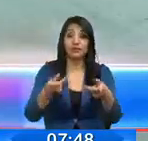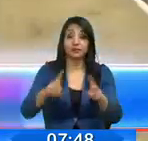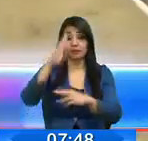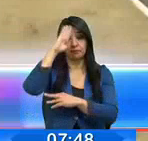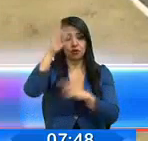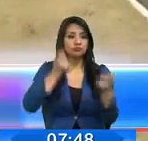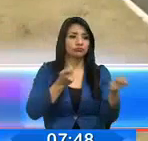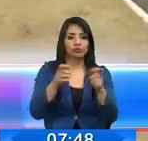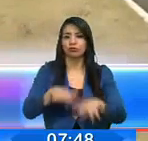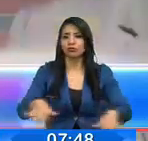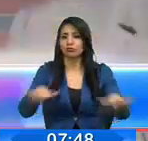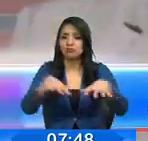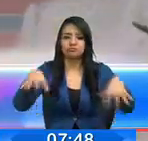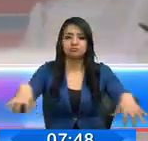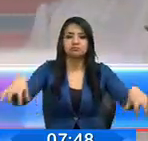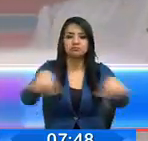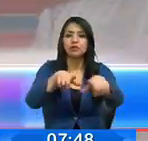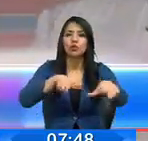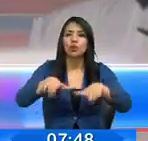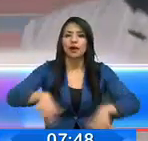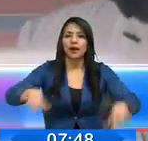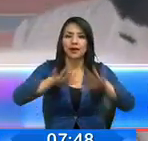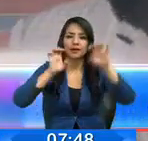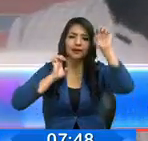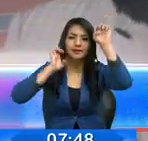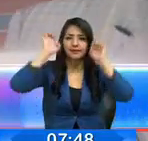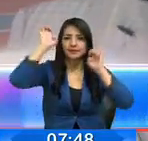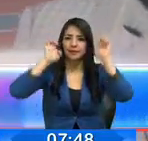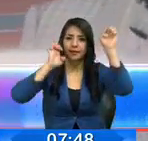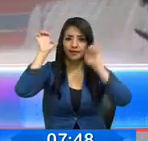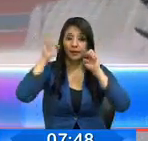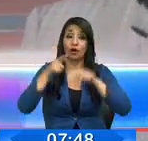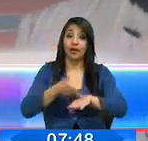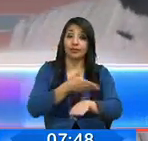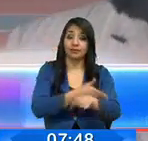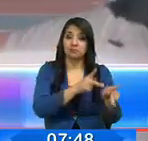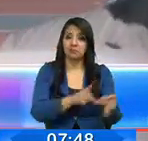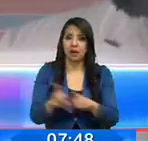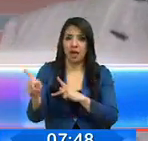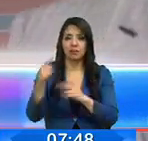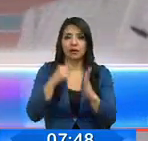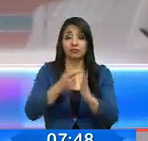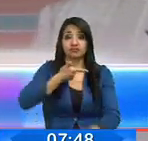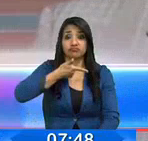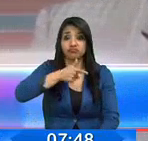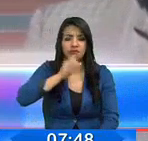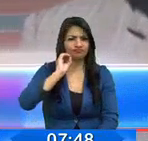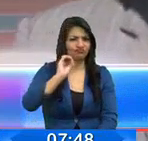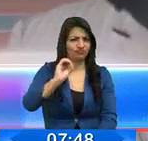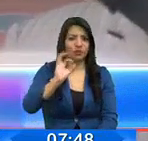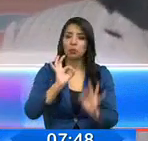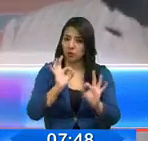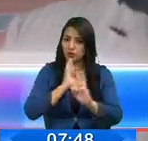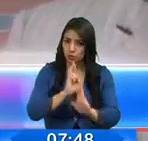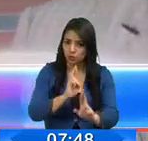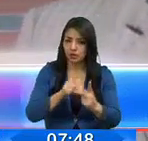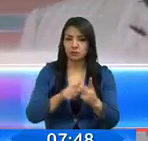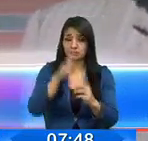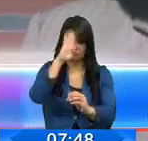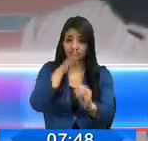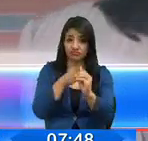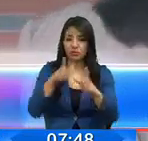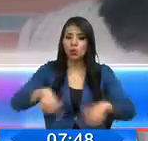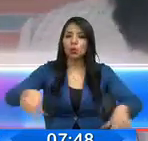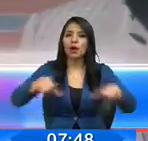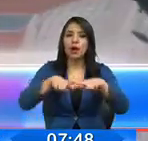sitios estratégicos. Estamos con operativos de prevención, como por ejemplo Marca el Cero al Alcohol, que ha dado buenos resultados, que se enfocan en los